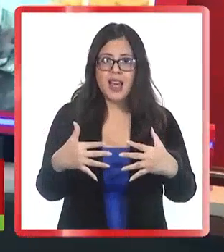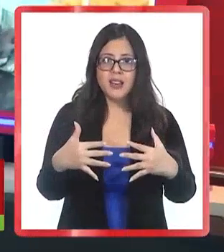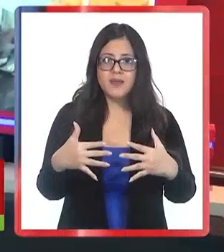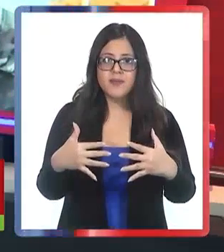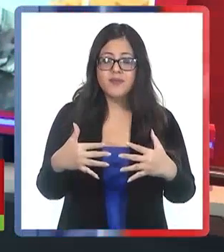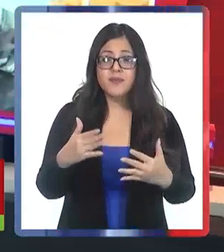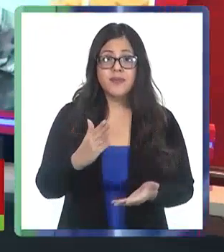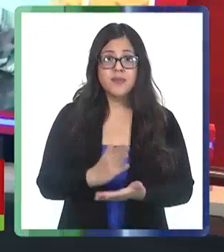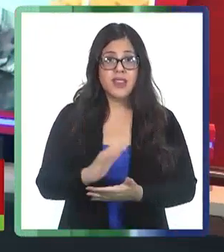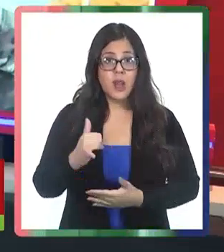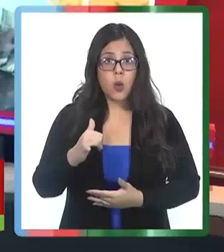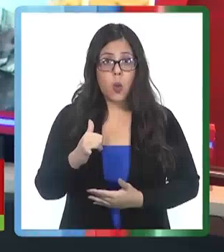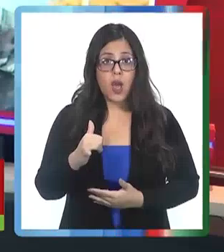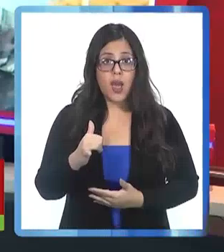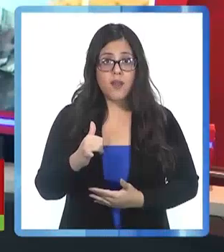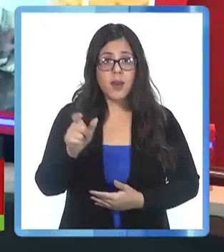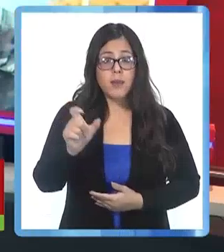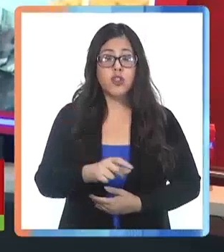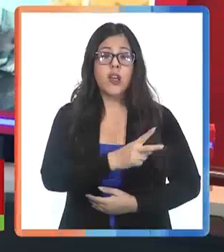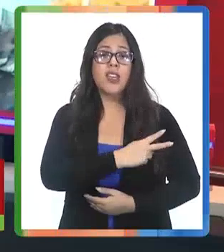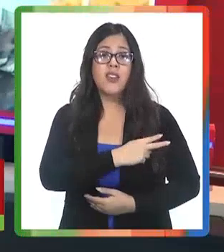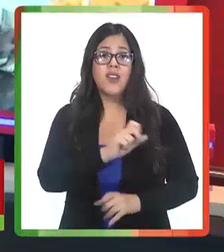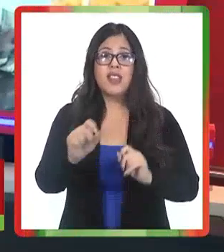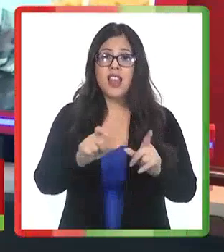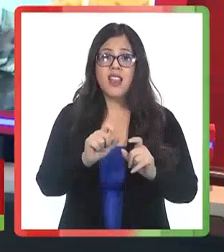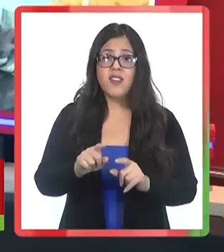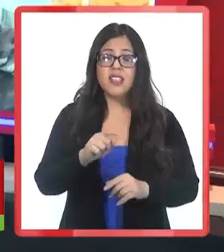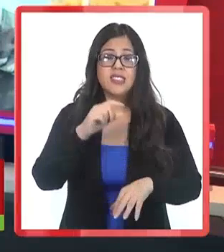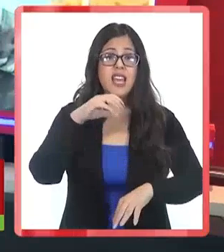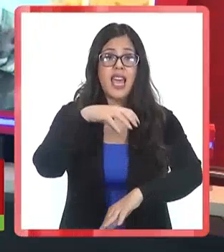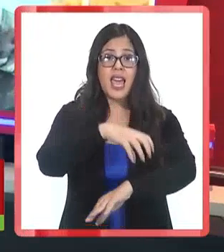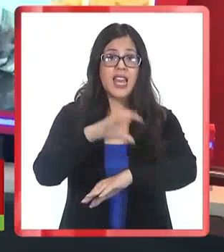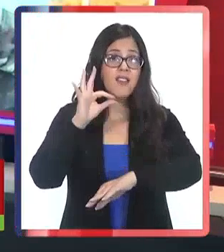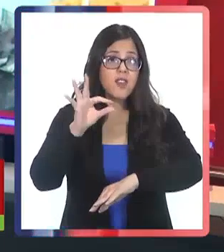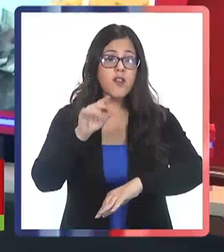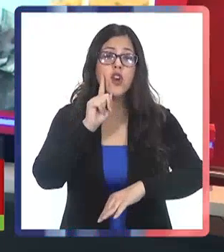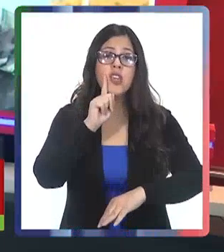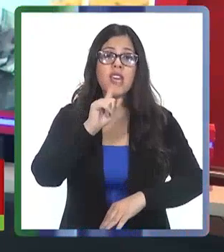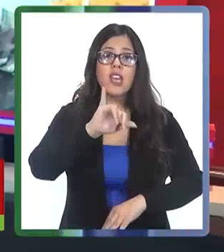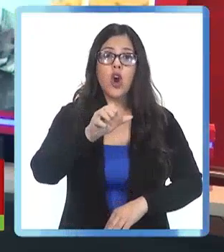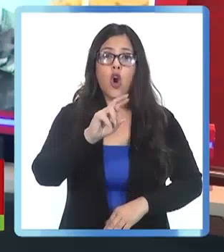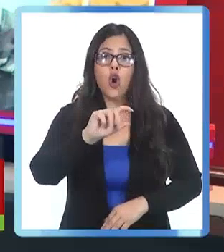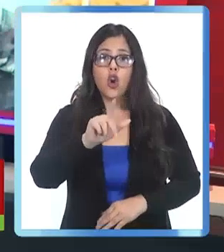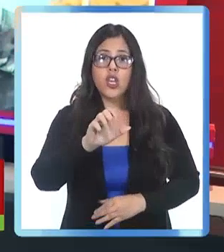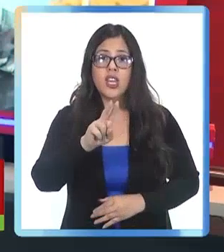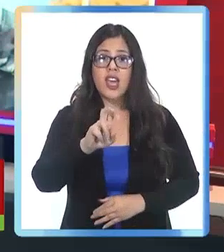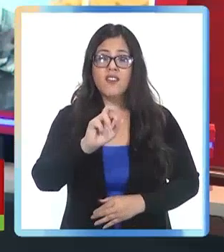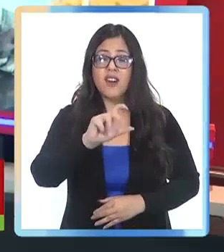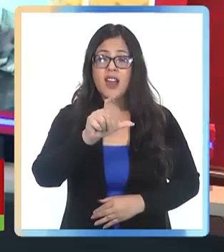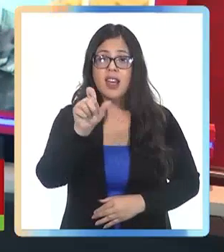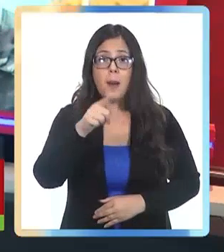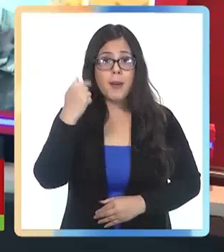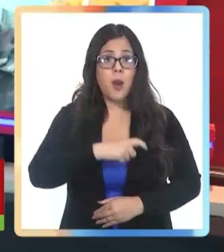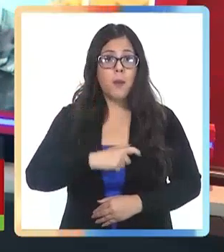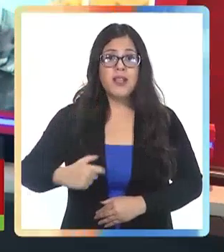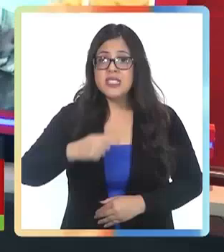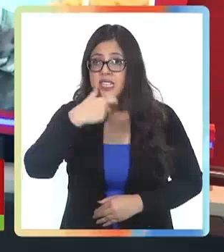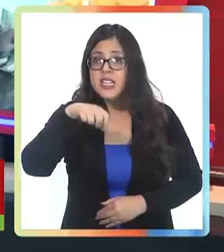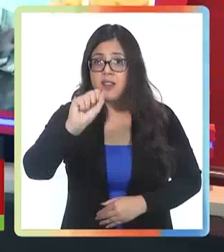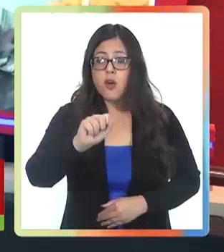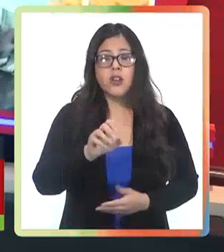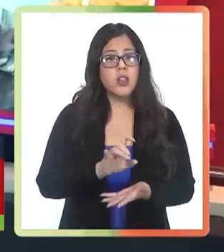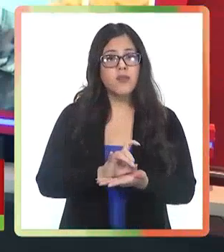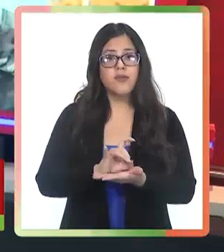militares. Hasta este jueves, el jefe de la defensa en Biobío era el contraalmirante Jorge Parga, pero el presidente Boric